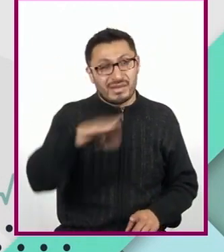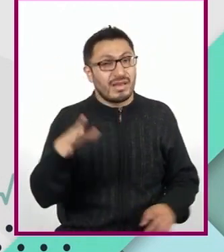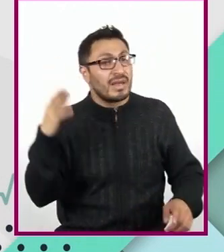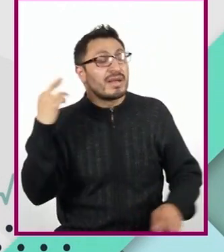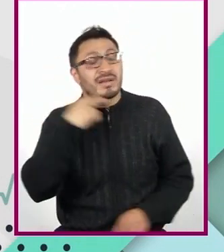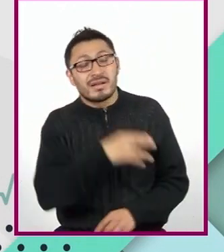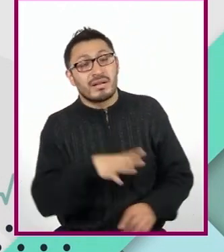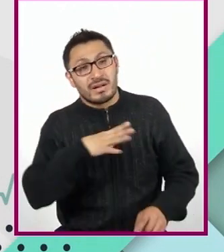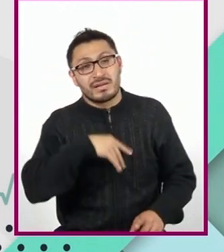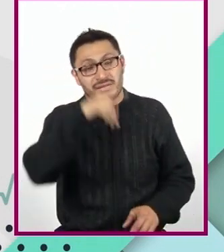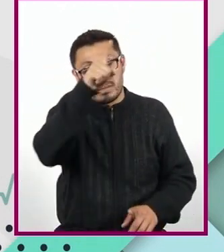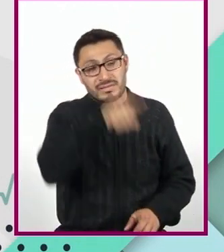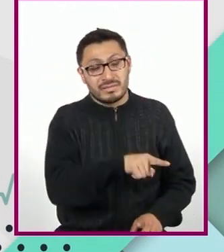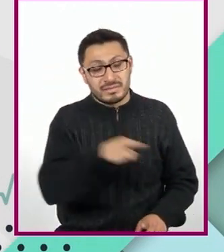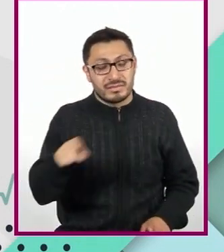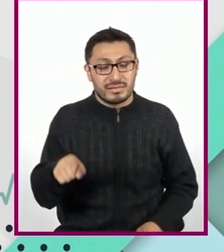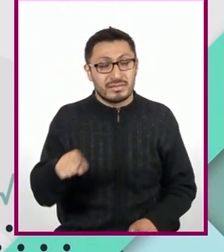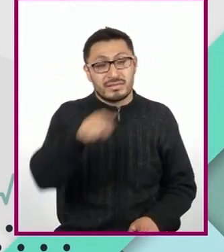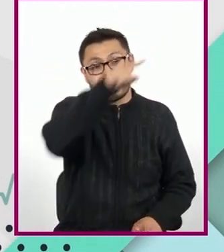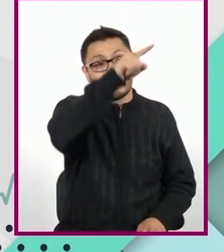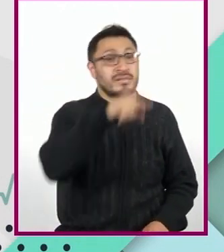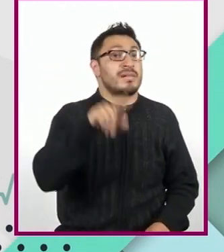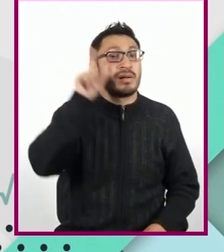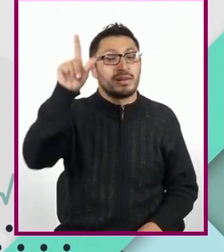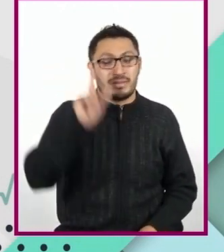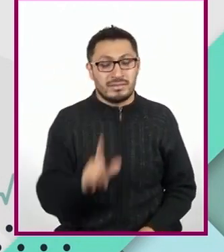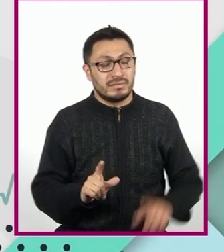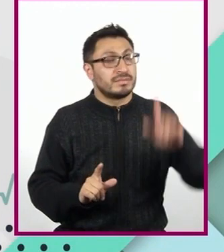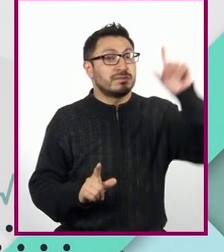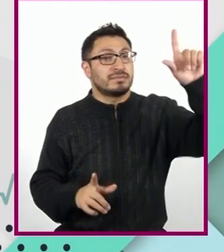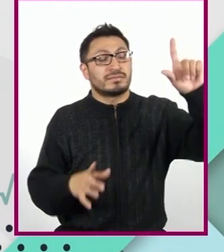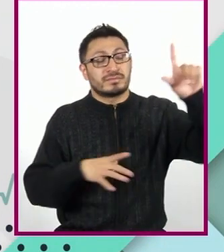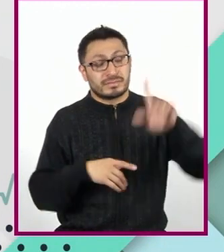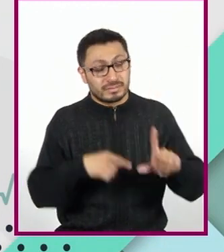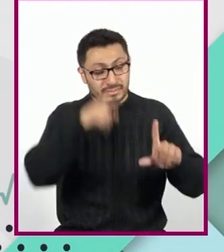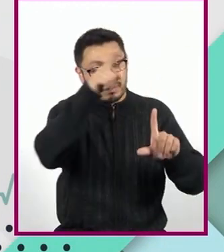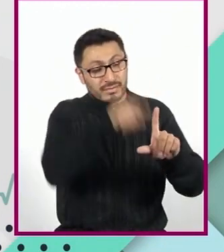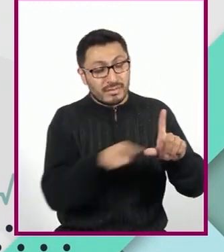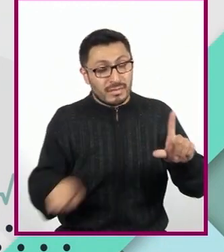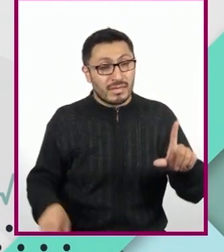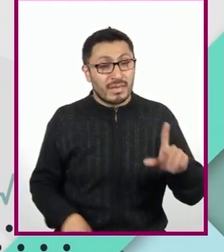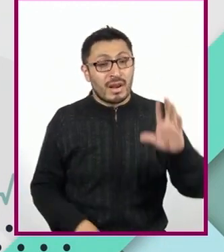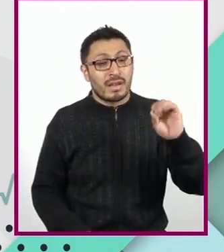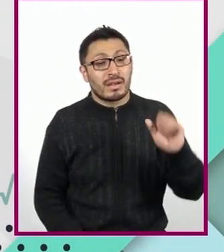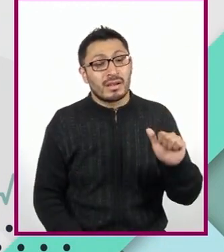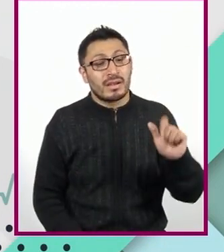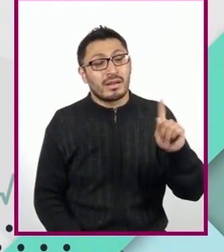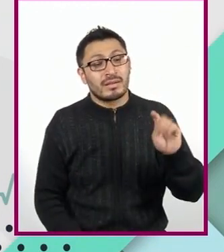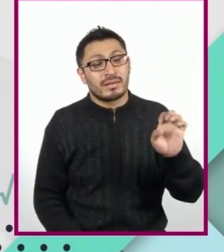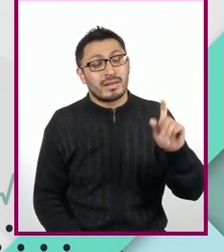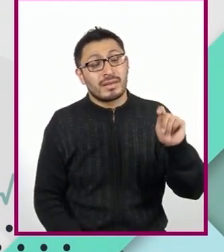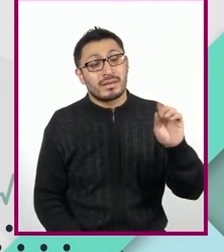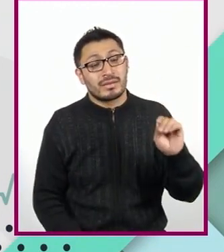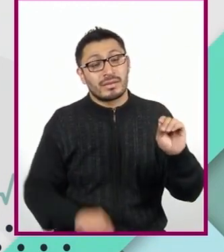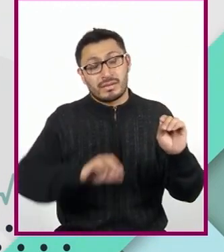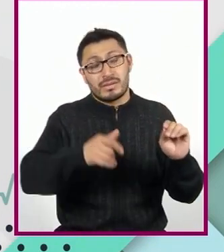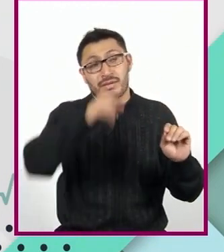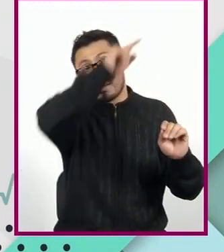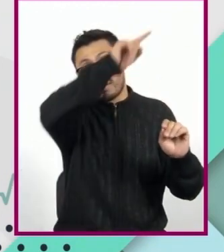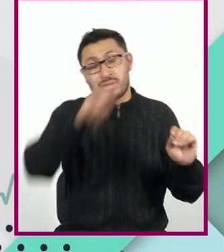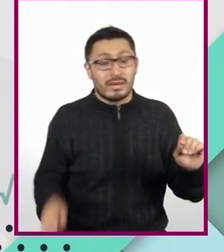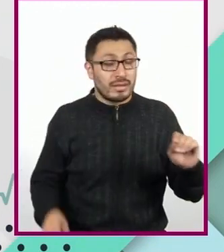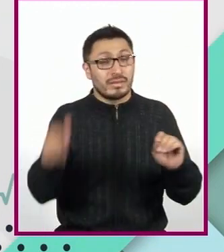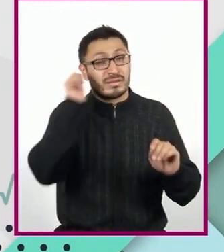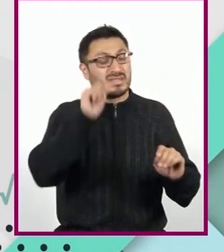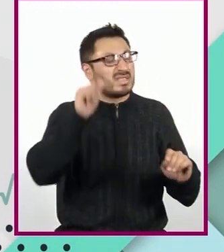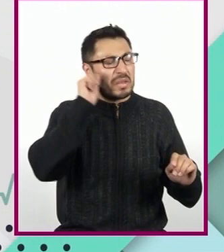un triángulo rectángulo. Los lados que forman el ángulo recto se llaman catetos. El otro lado, que siempre será más largo